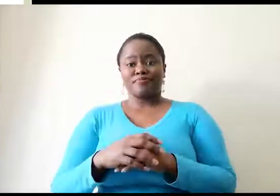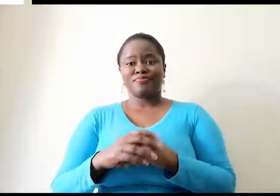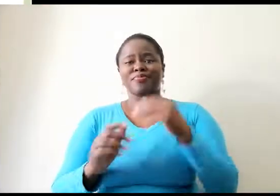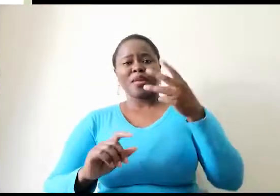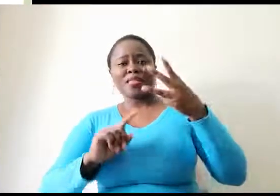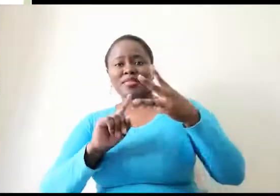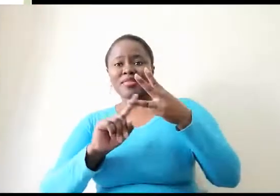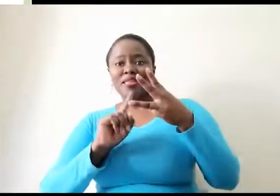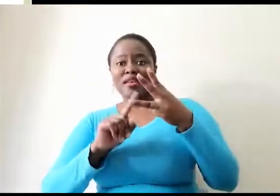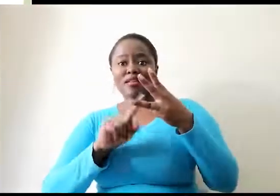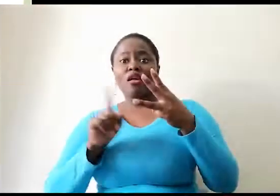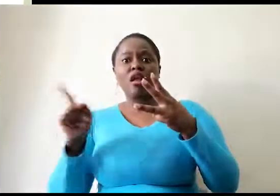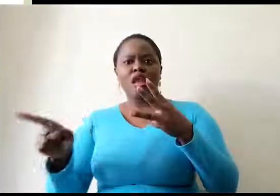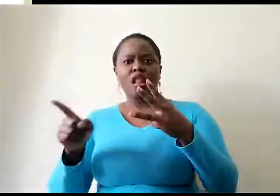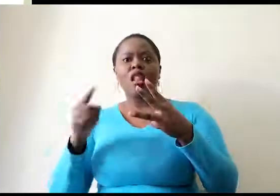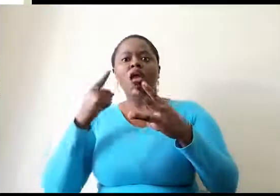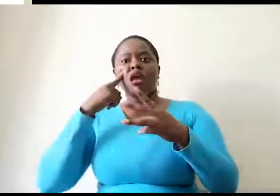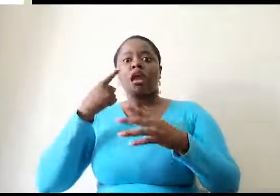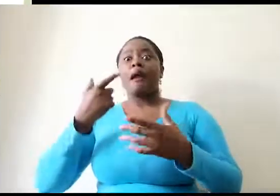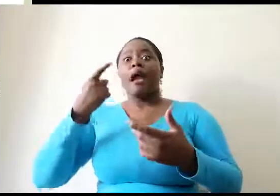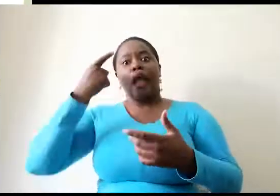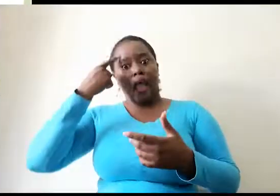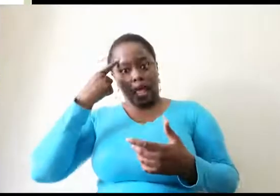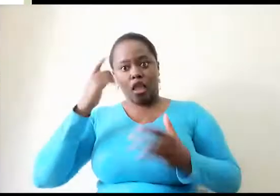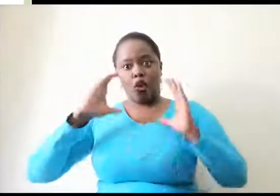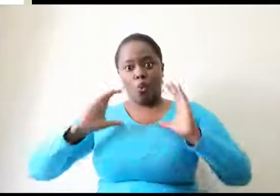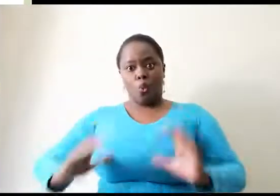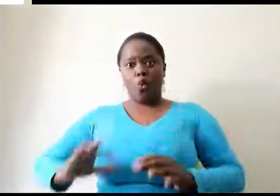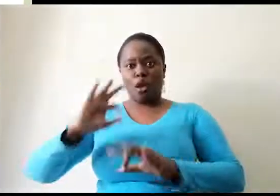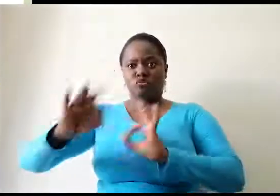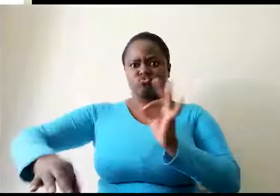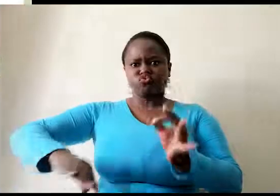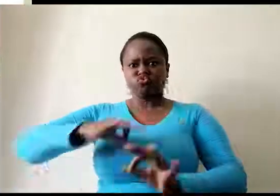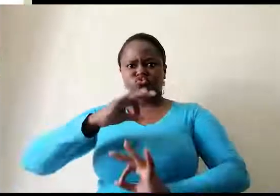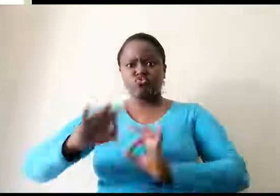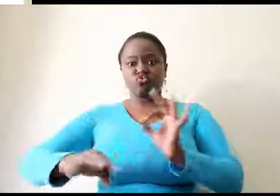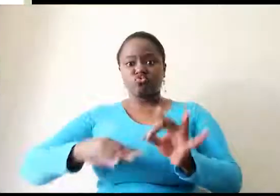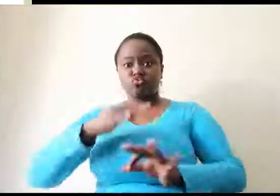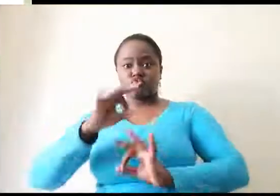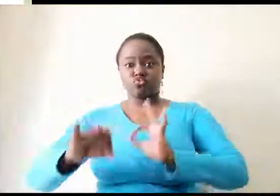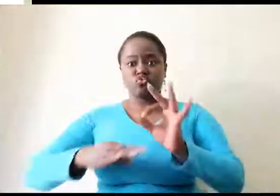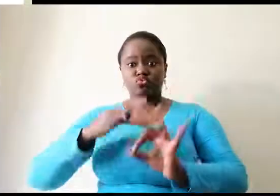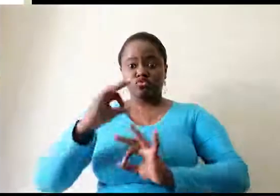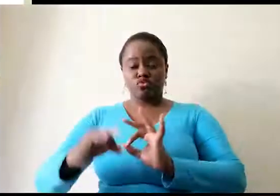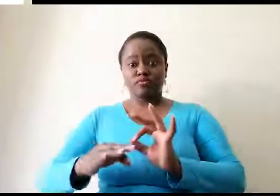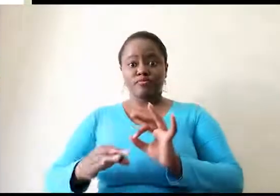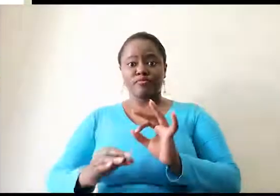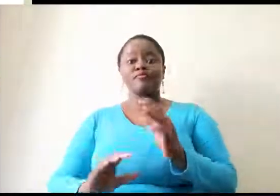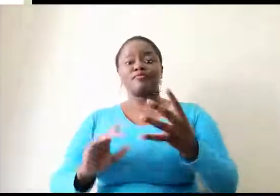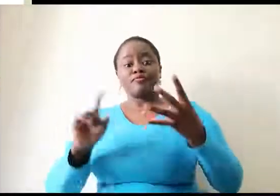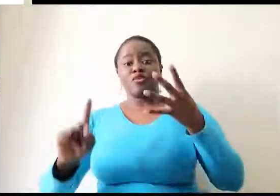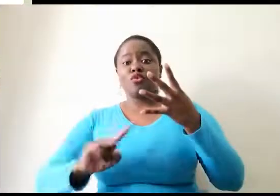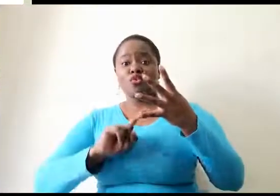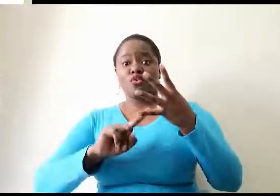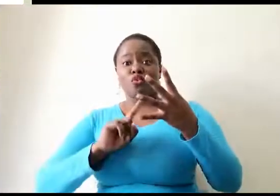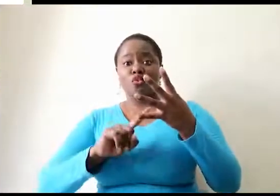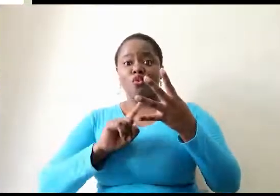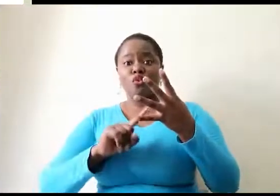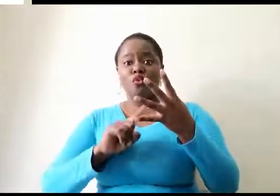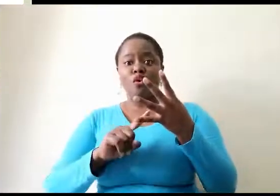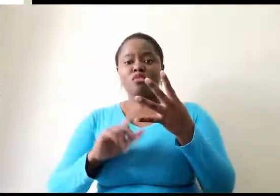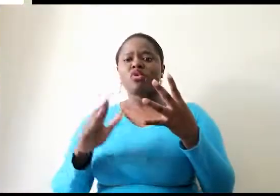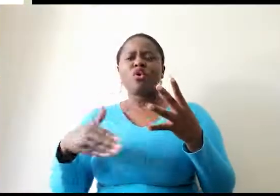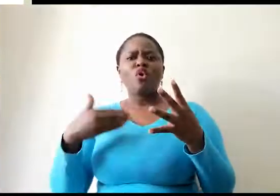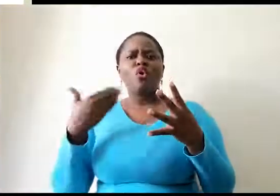Epicuro es atomista. Cuarto, la propuesta ética de Epicuro es el